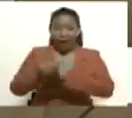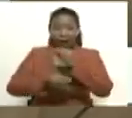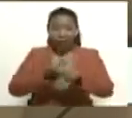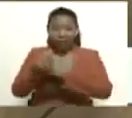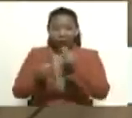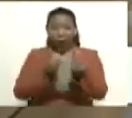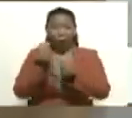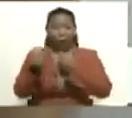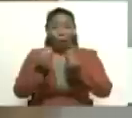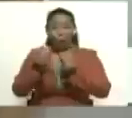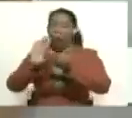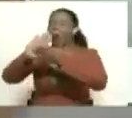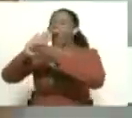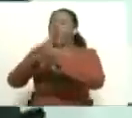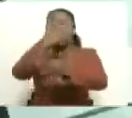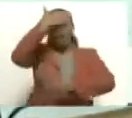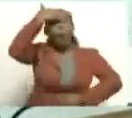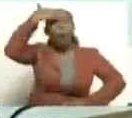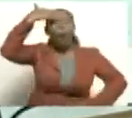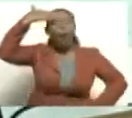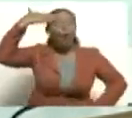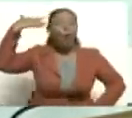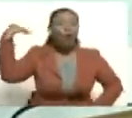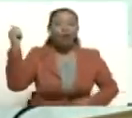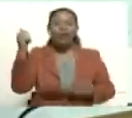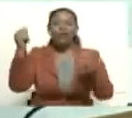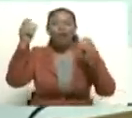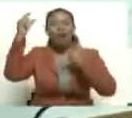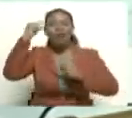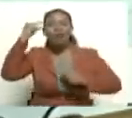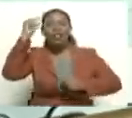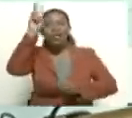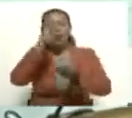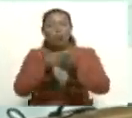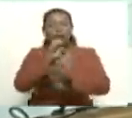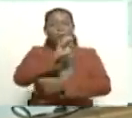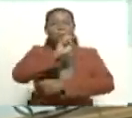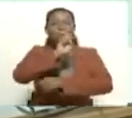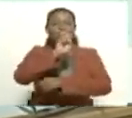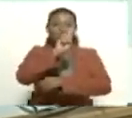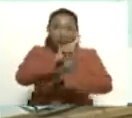lacunar que arrancara en enero de 2019 y finalizara en 2021.